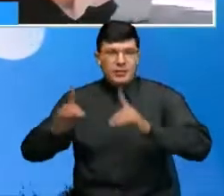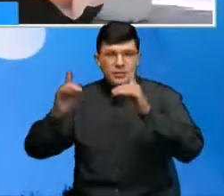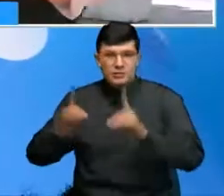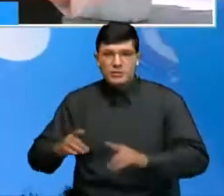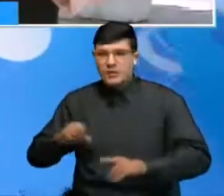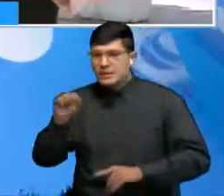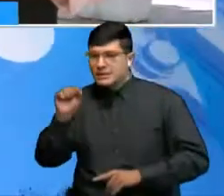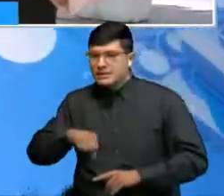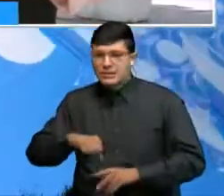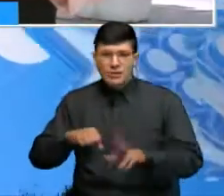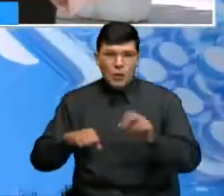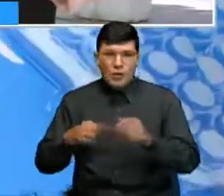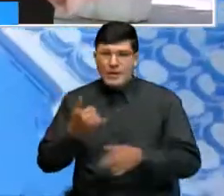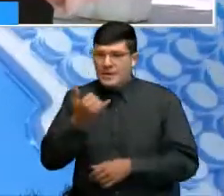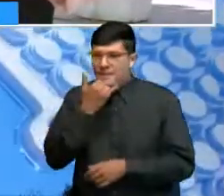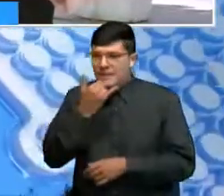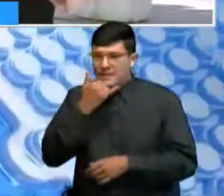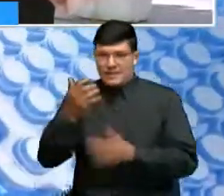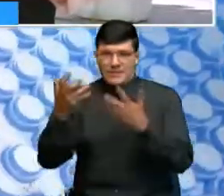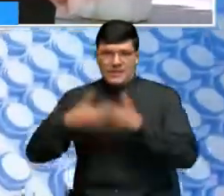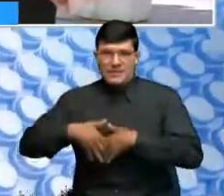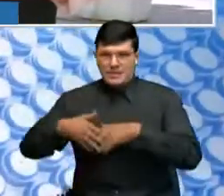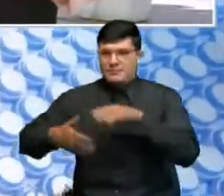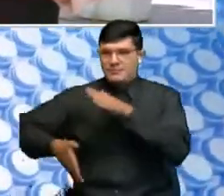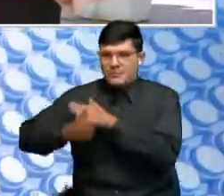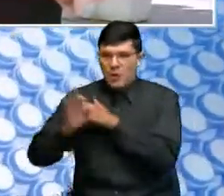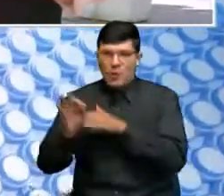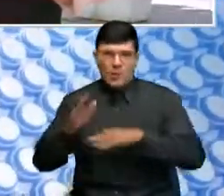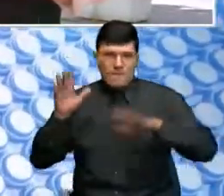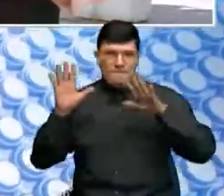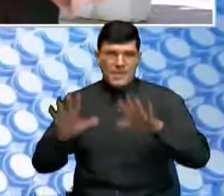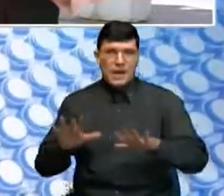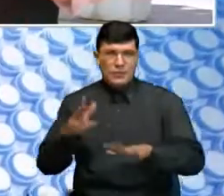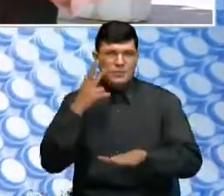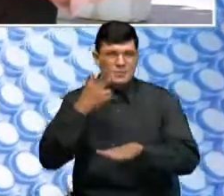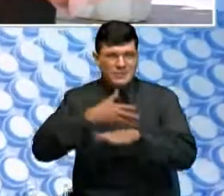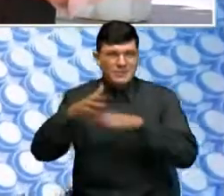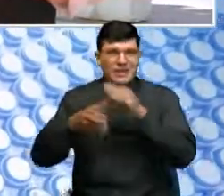suerte jurídica de esta concesión. Regresamos a estudio, que tengan una feliz tarde.